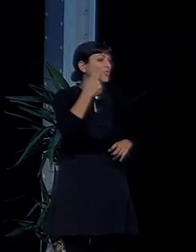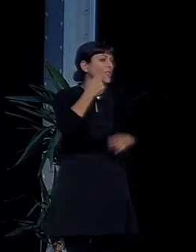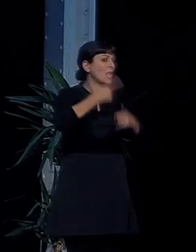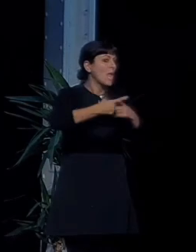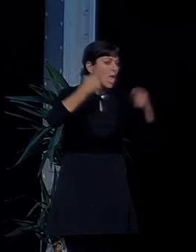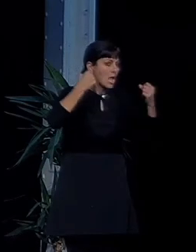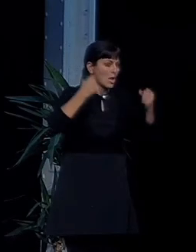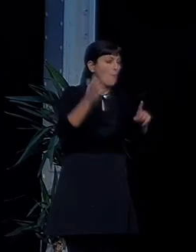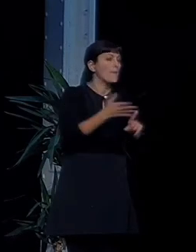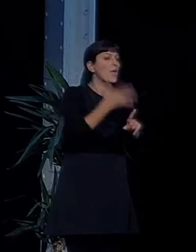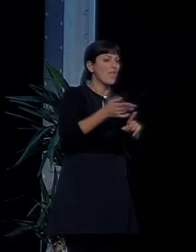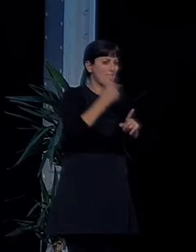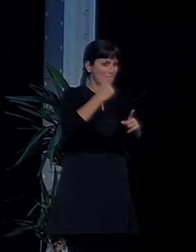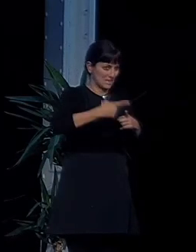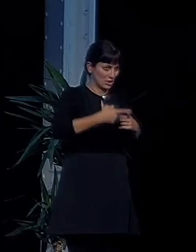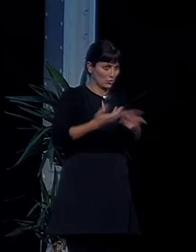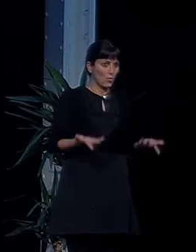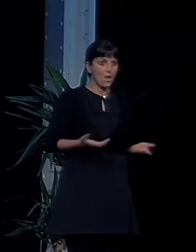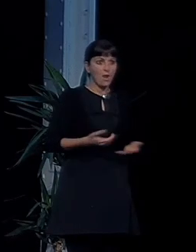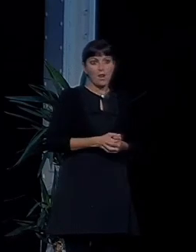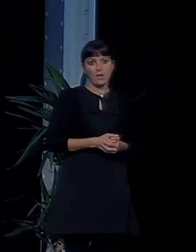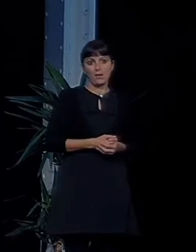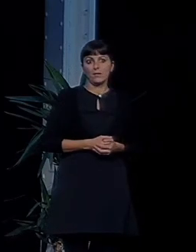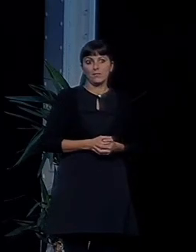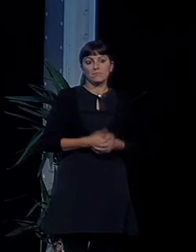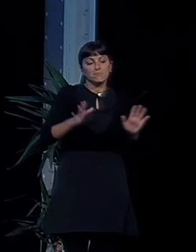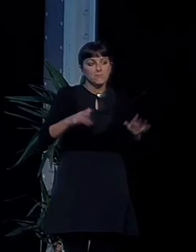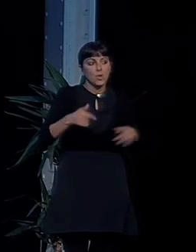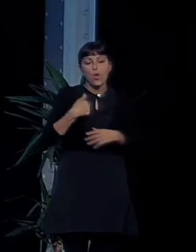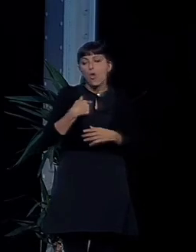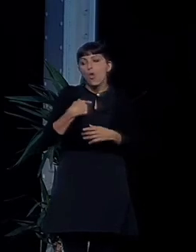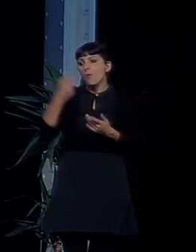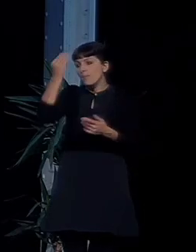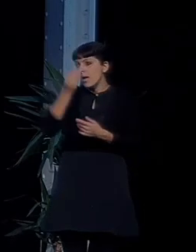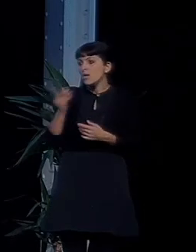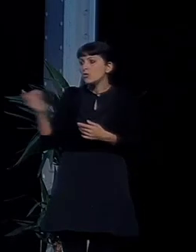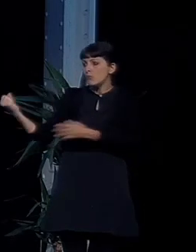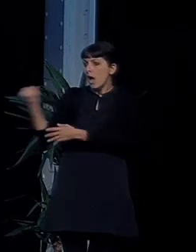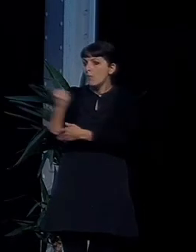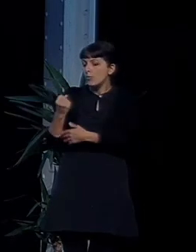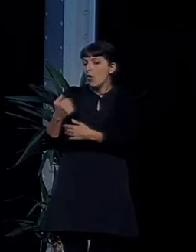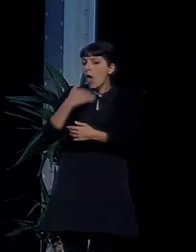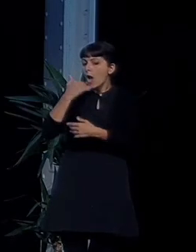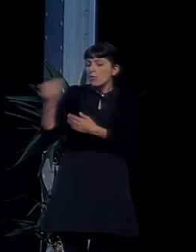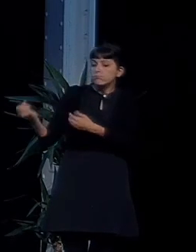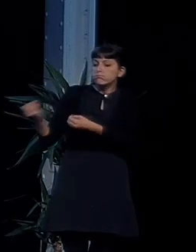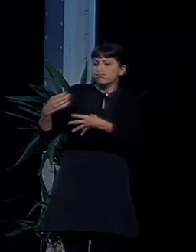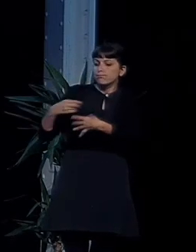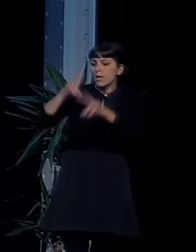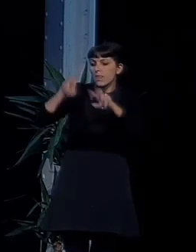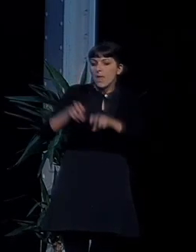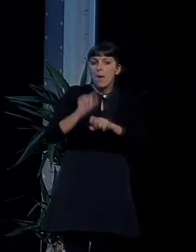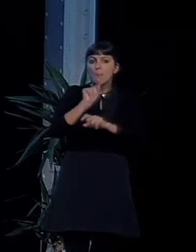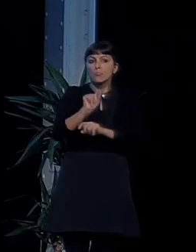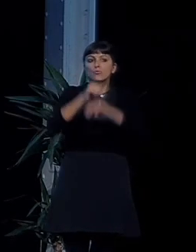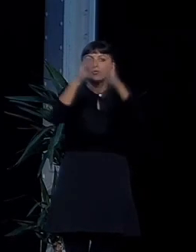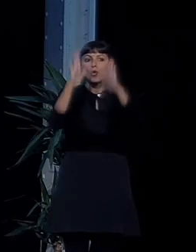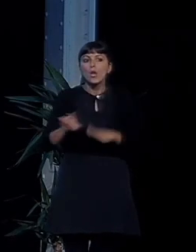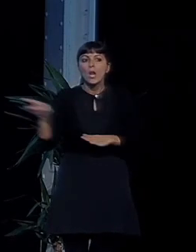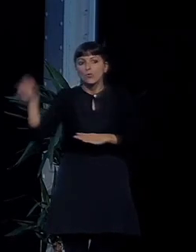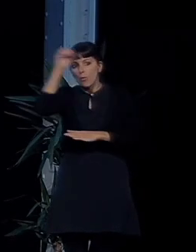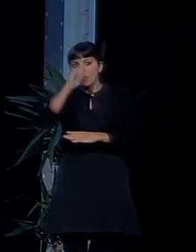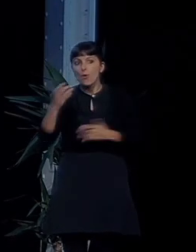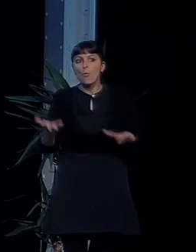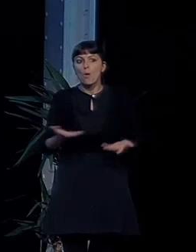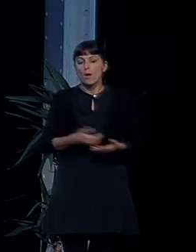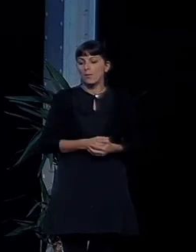ves, me interesaría mucho tu aportación en este debate y muchas gracias. Vale, gracias. A ver, pues el punto lila, igual me equivoco,